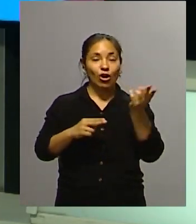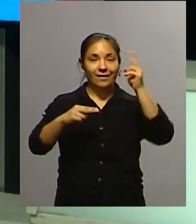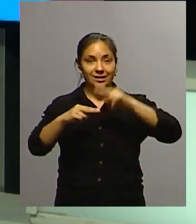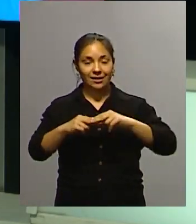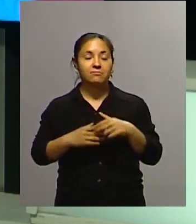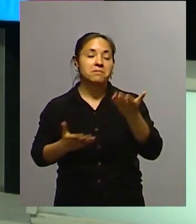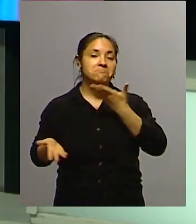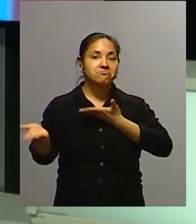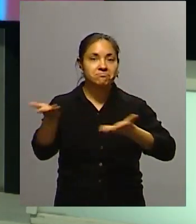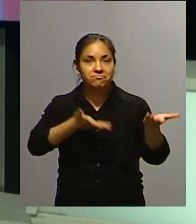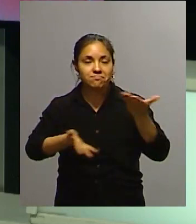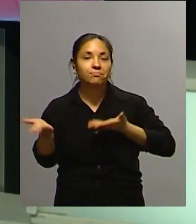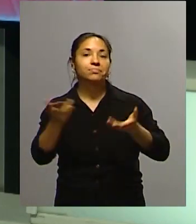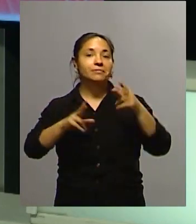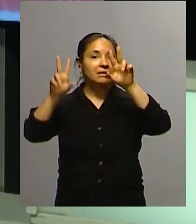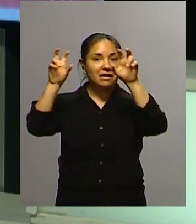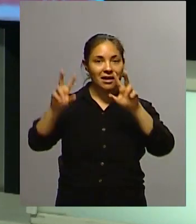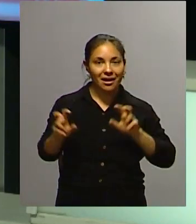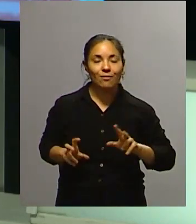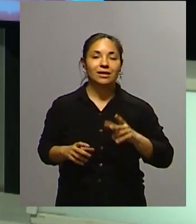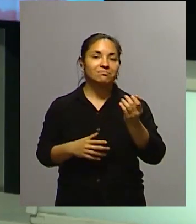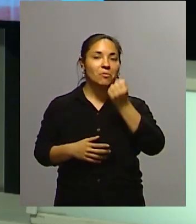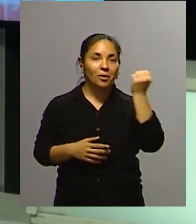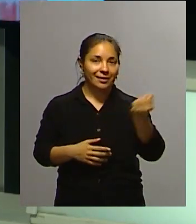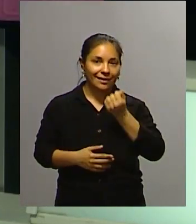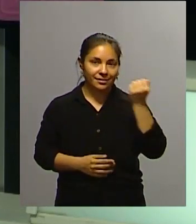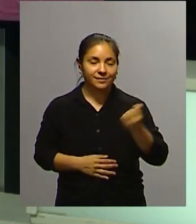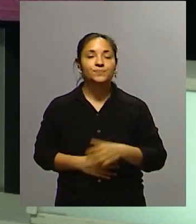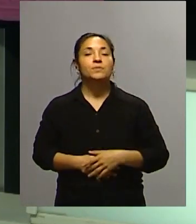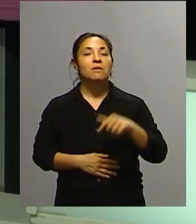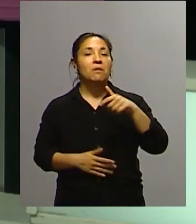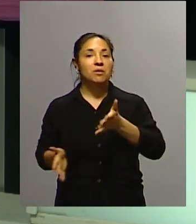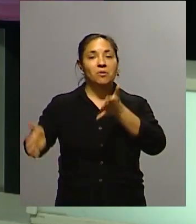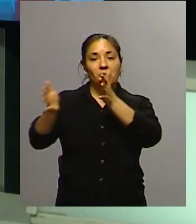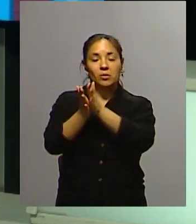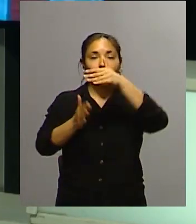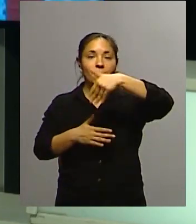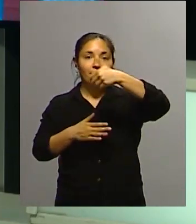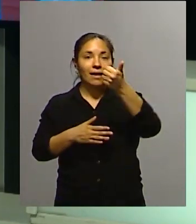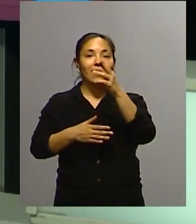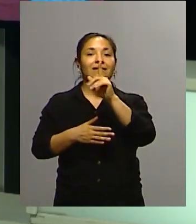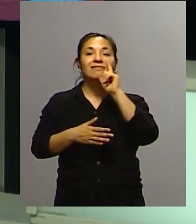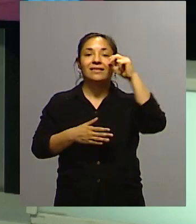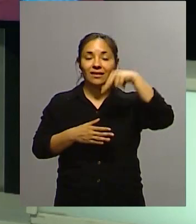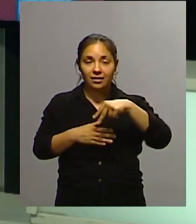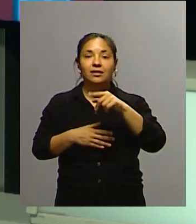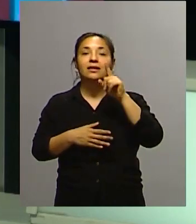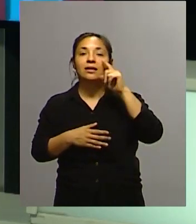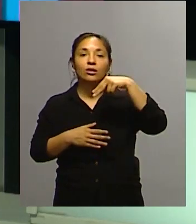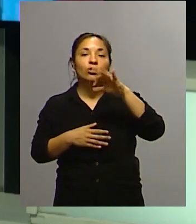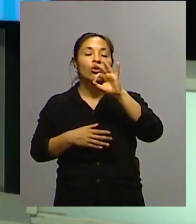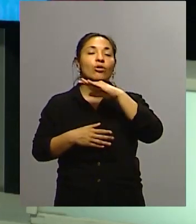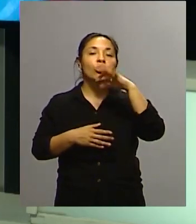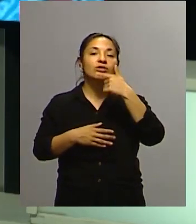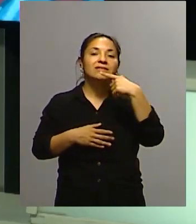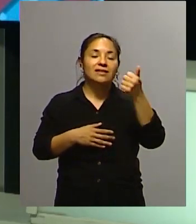para compartir los temas que nos importan. Hoy vamos a estar hablando con Martín Hinojosa, que es titular del INB. Vamos a estar hablando